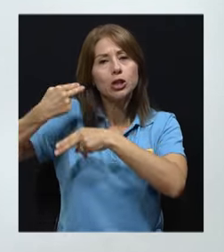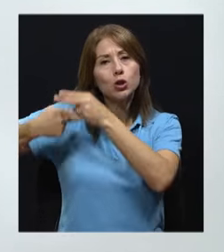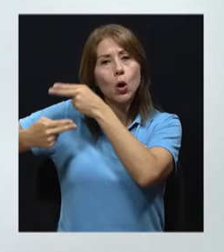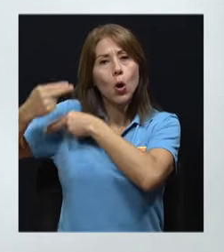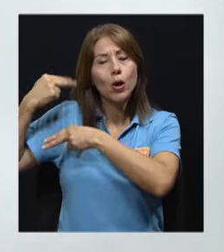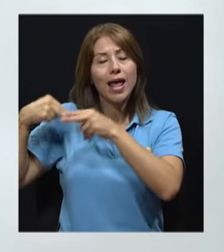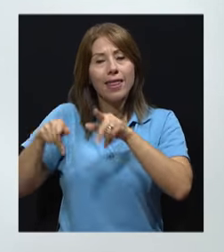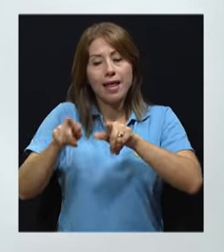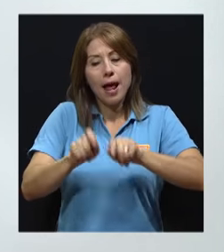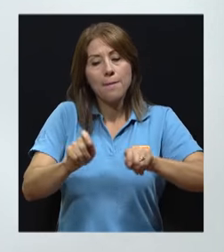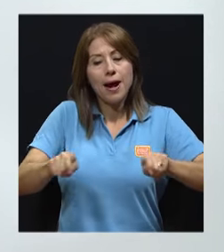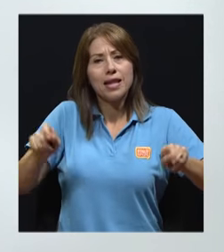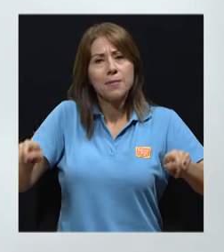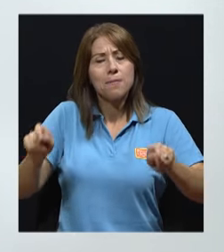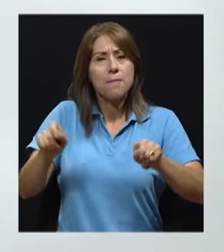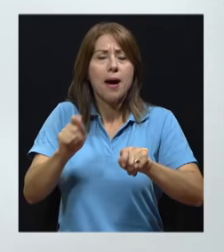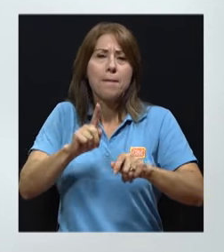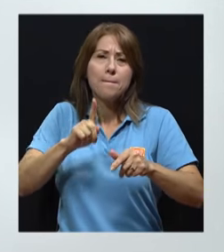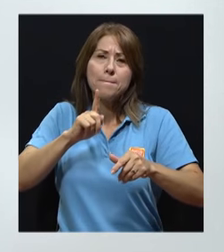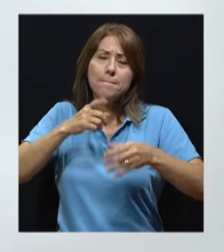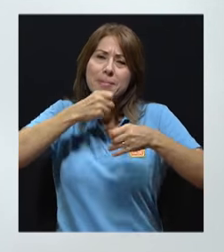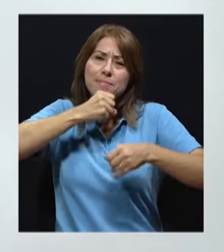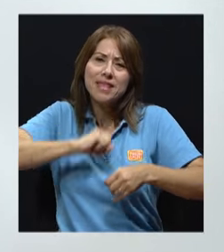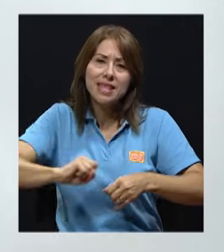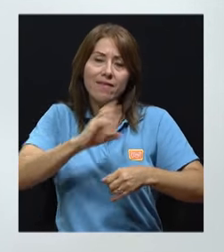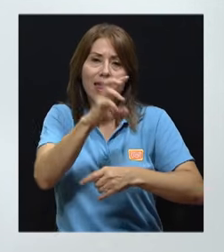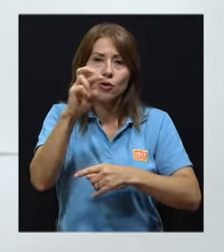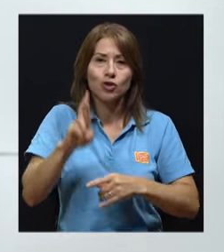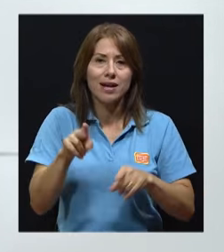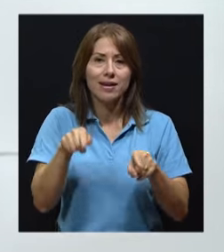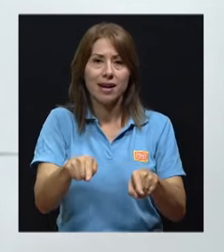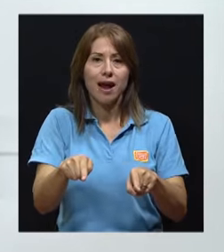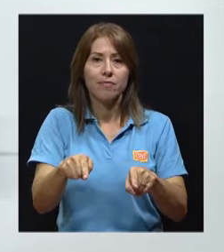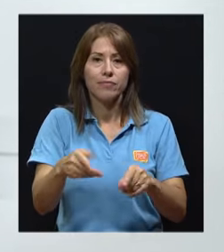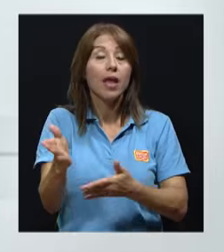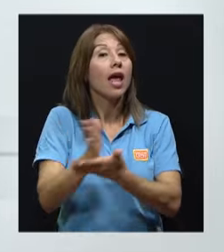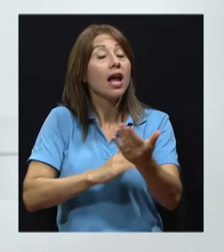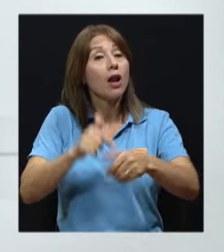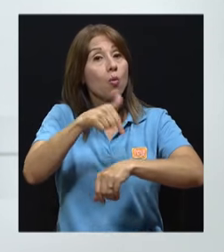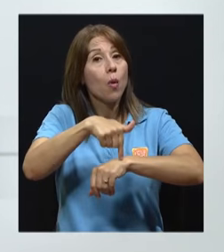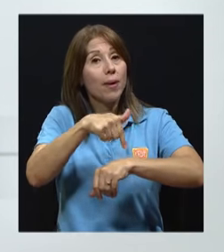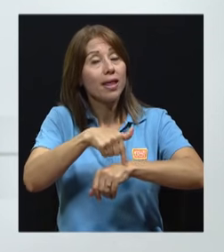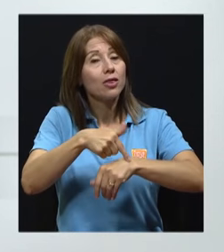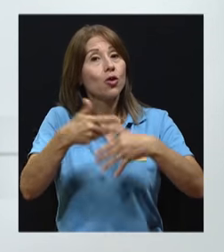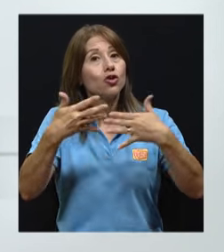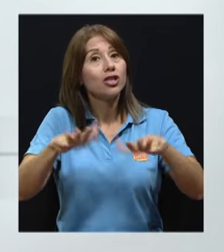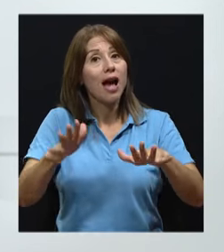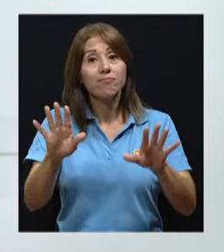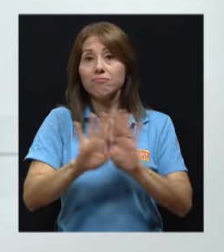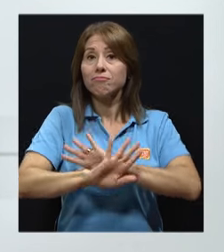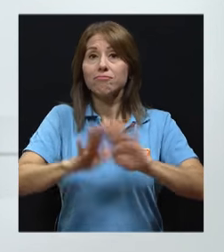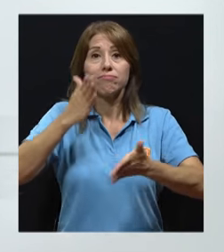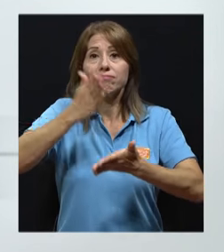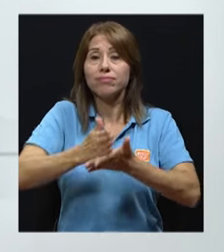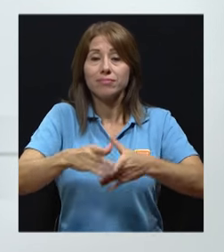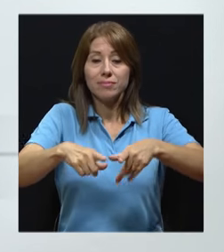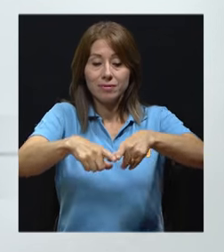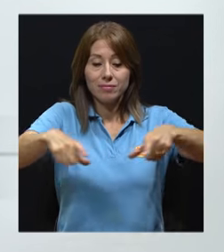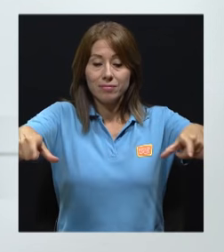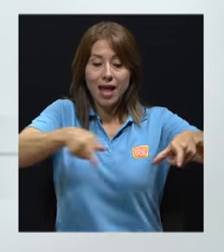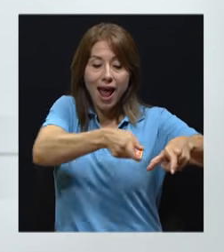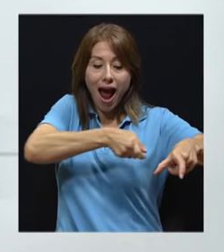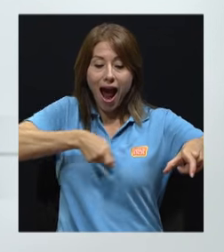de la Marimba primitiva de Costa Rica en algún momento desaparece el